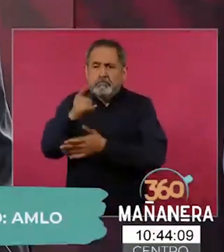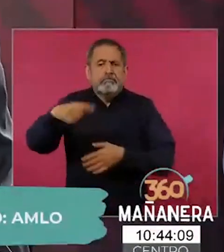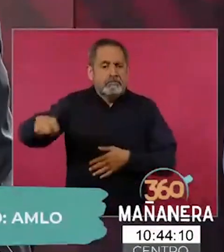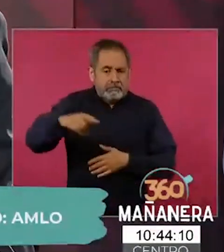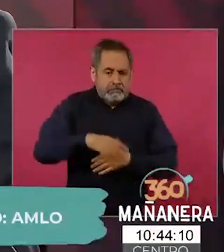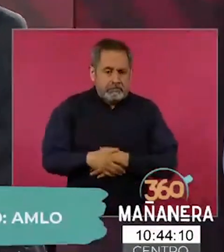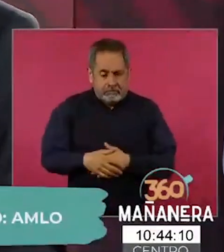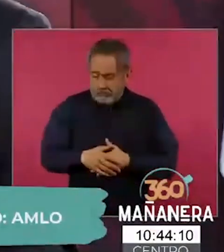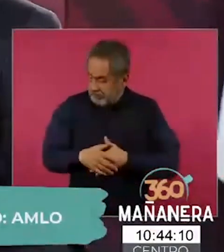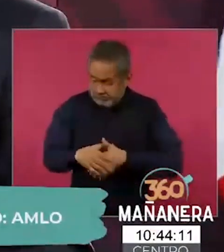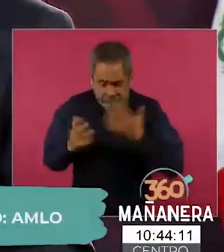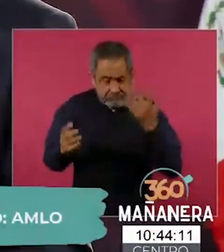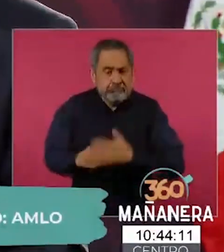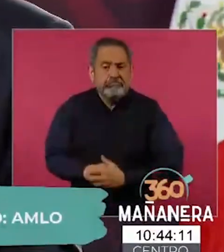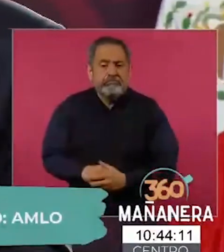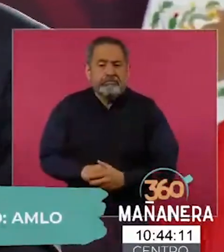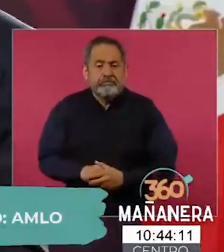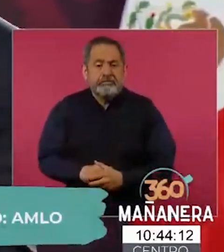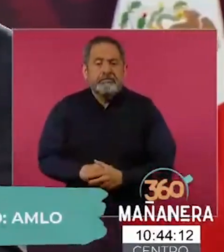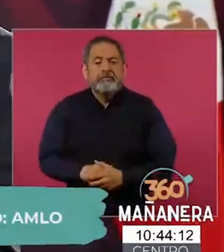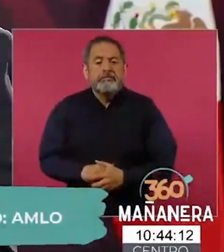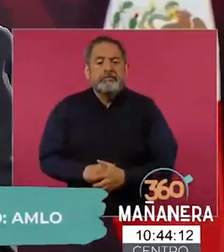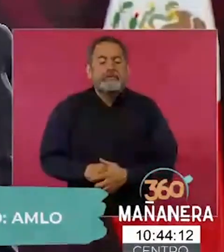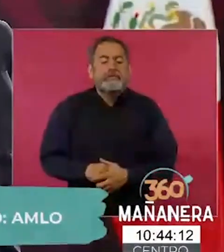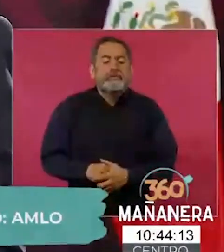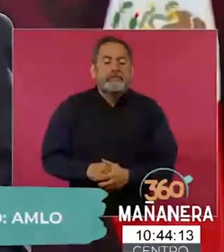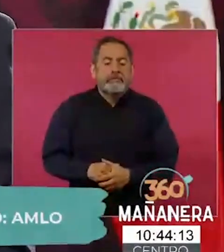y que todos